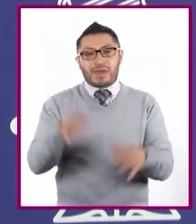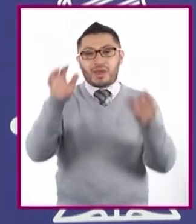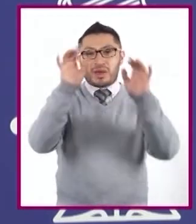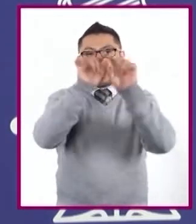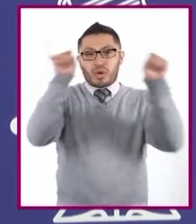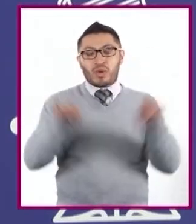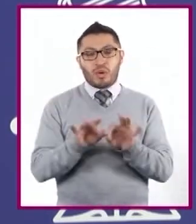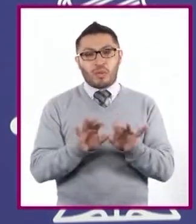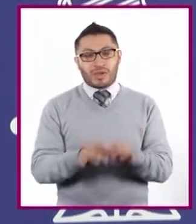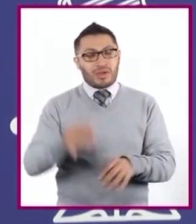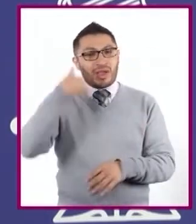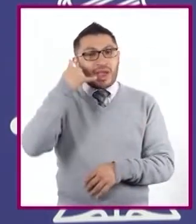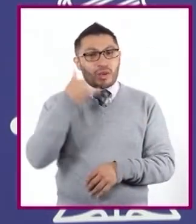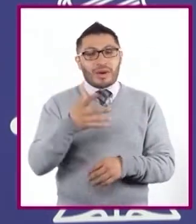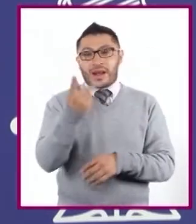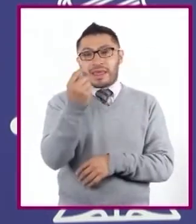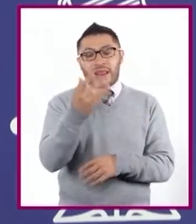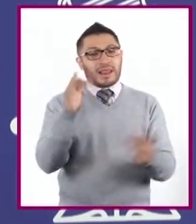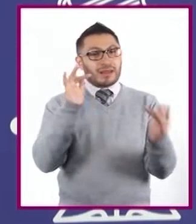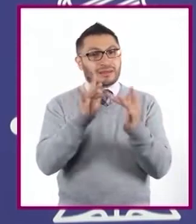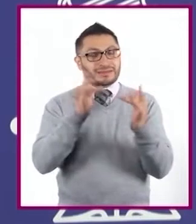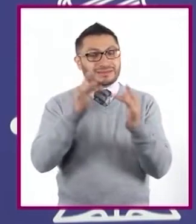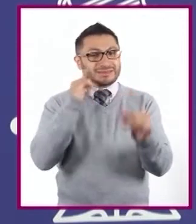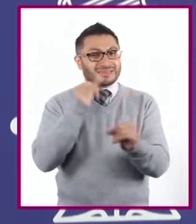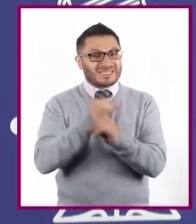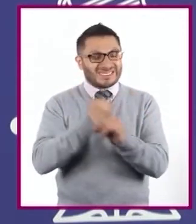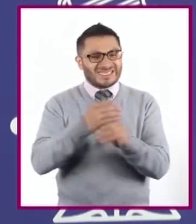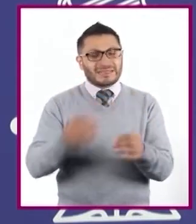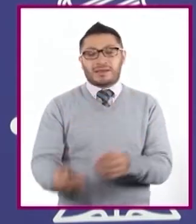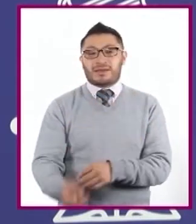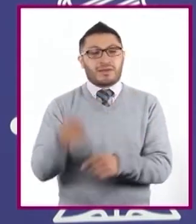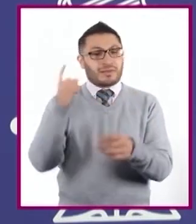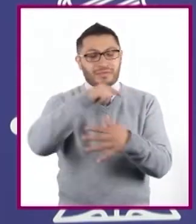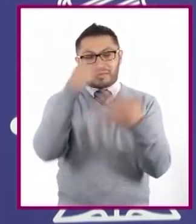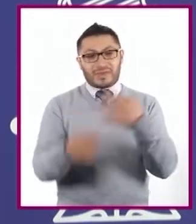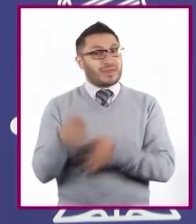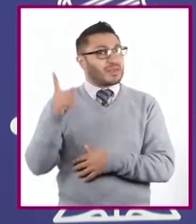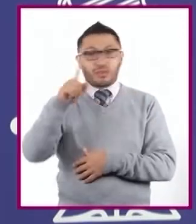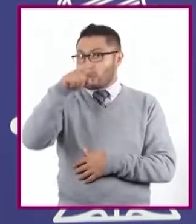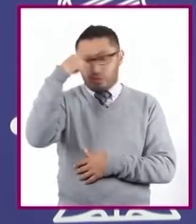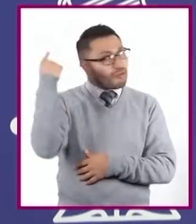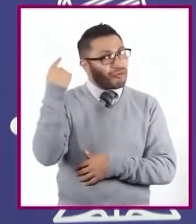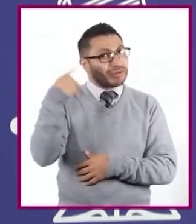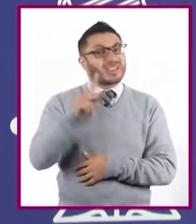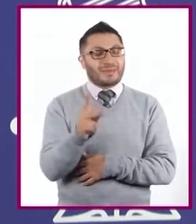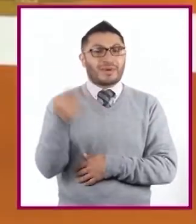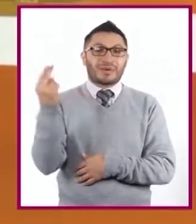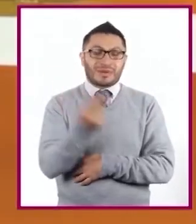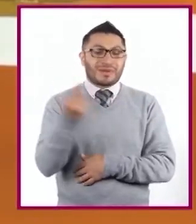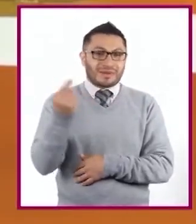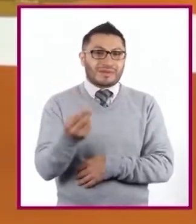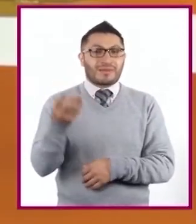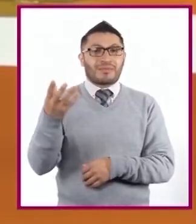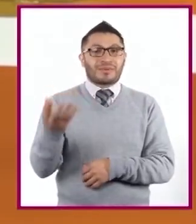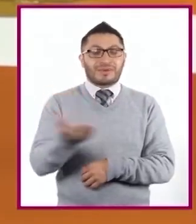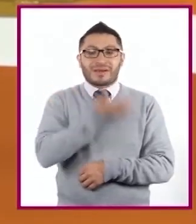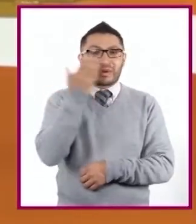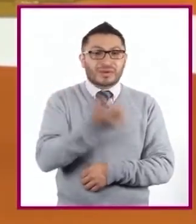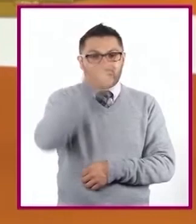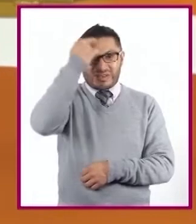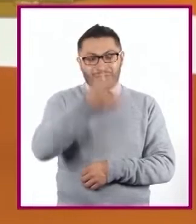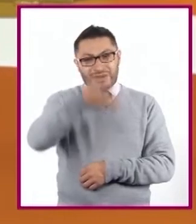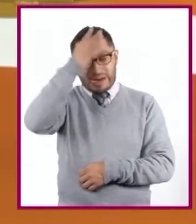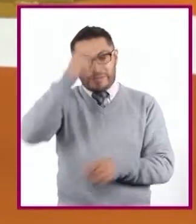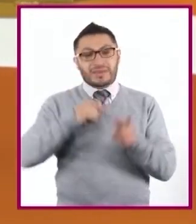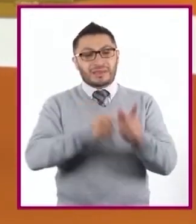la televisión digital, situación que no ha sido fácil, pero es necesario adaptarse para continuar aprendiendo. El día